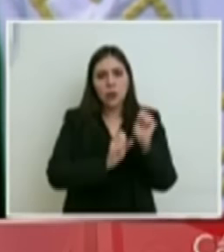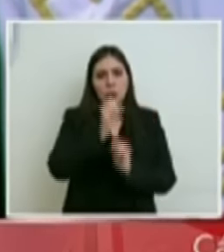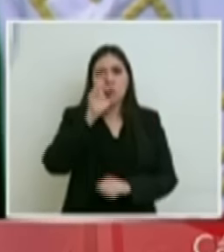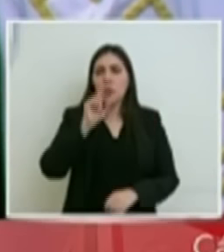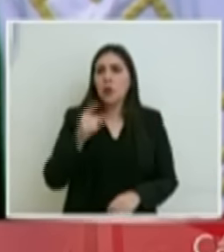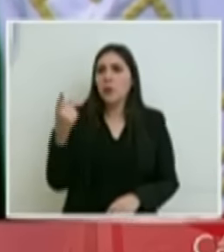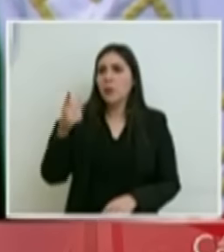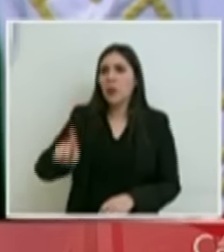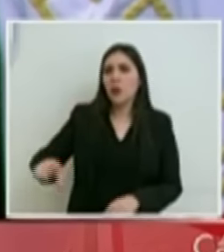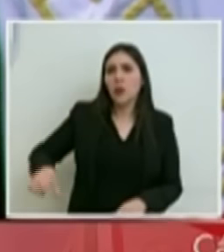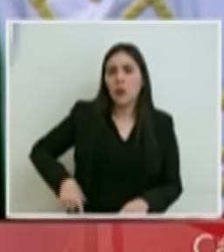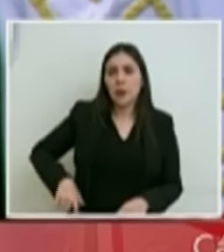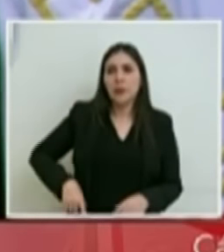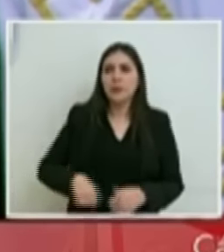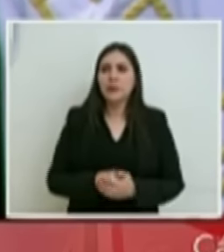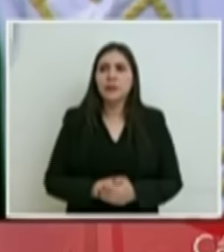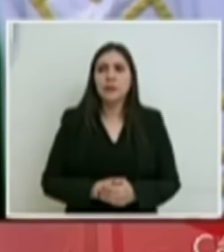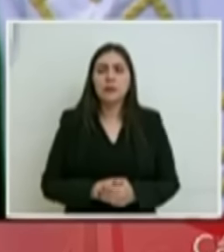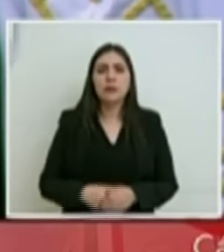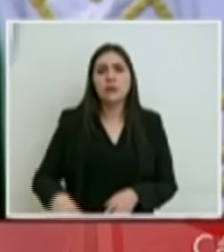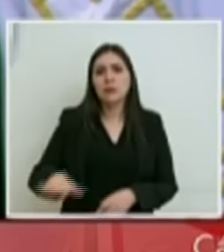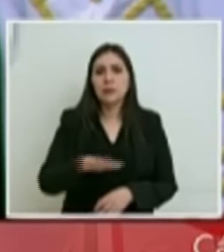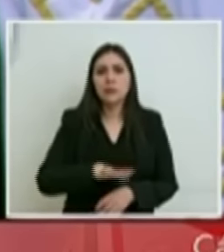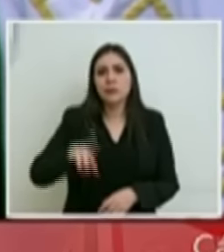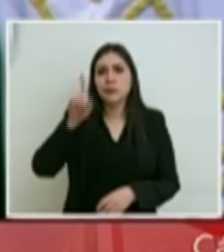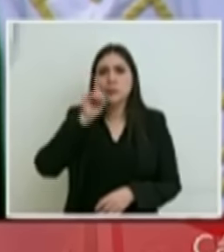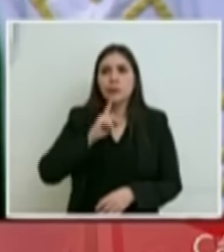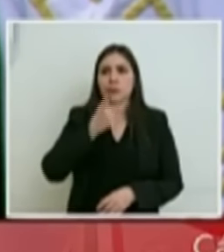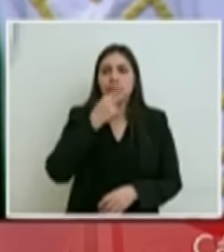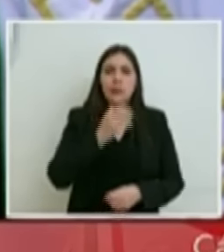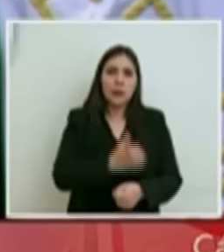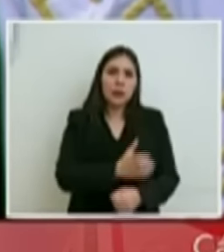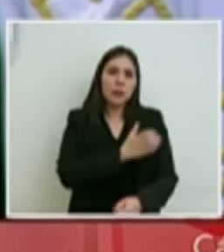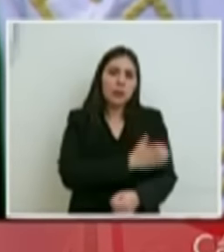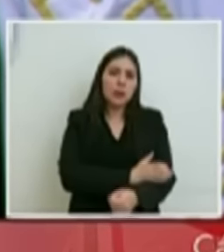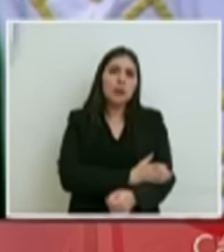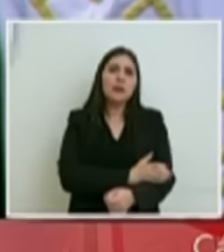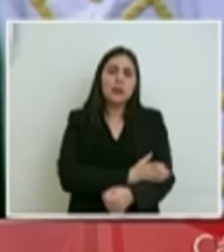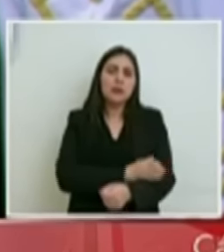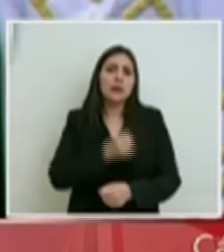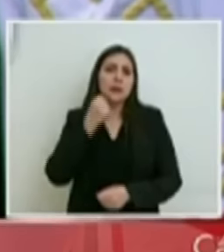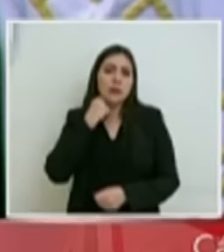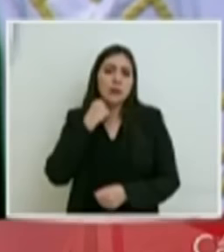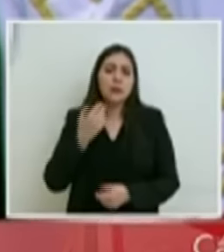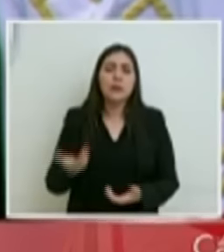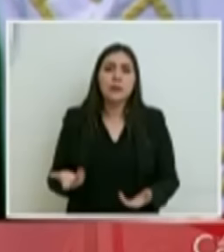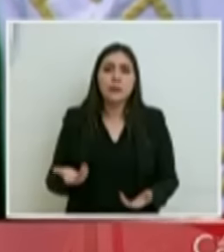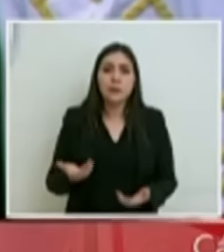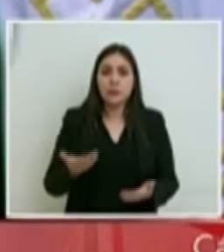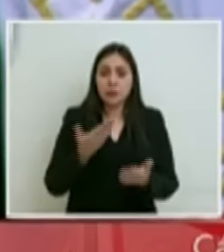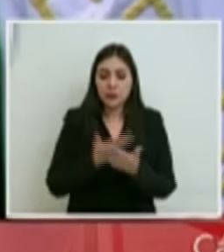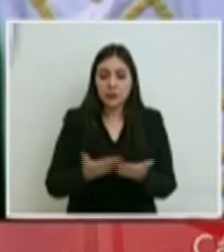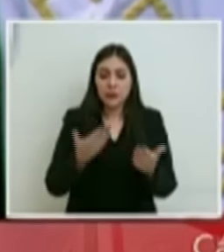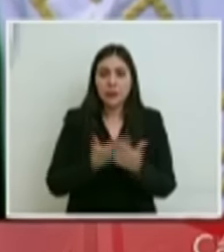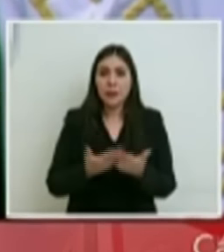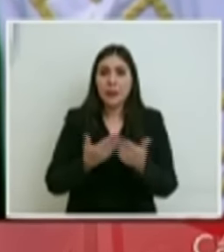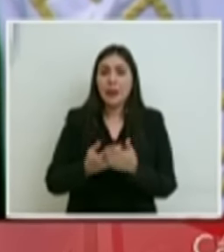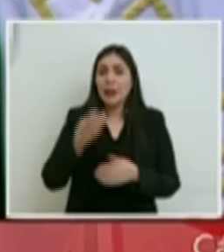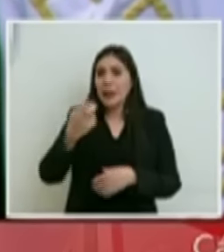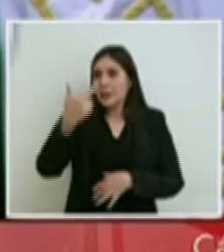poder. Compañeras y compañeros legisladores, nada justifica el enfrentamiento y la